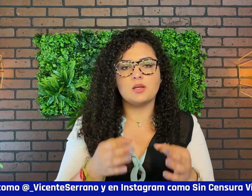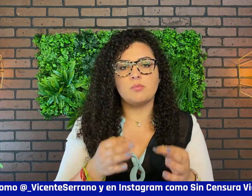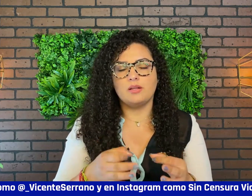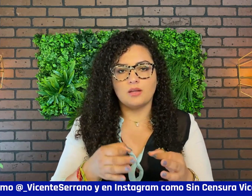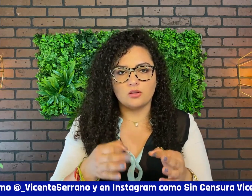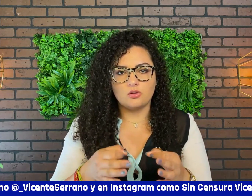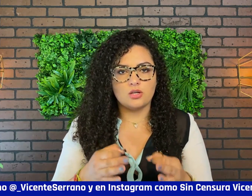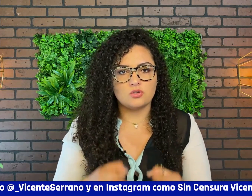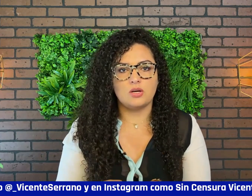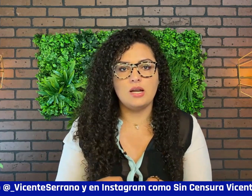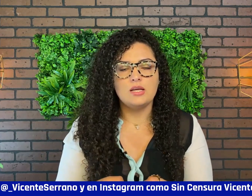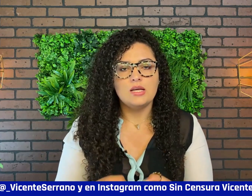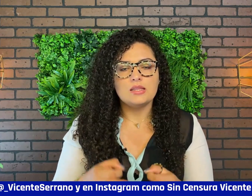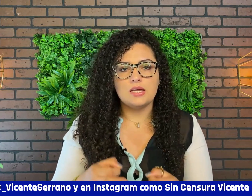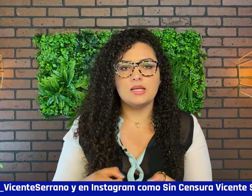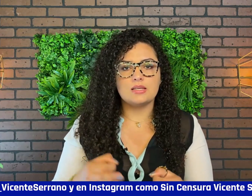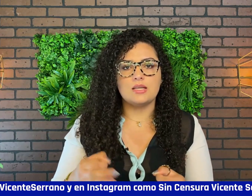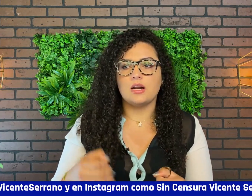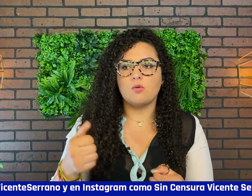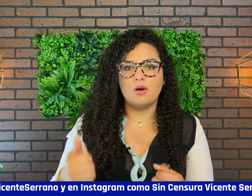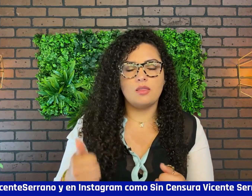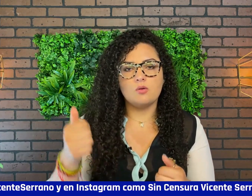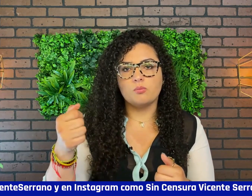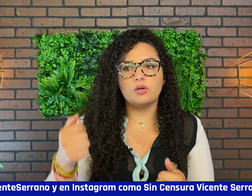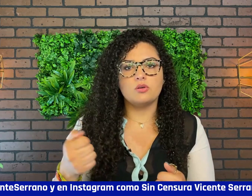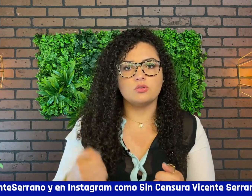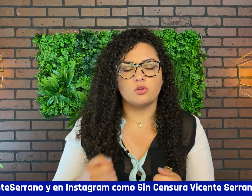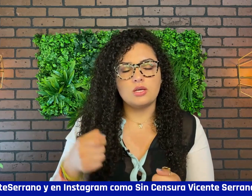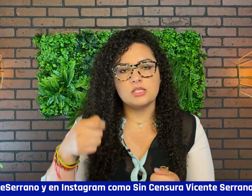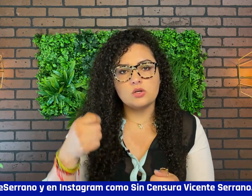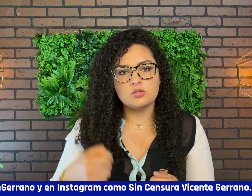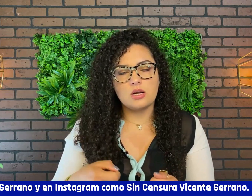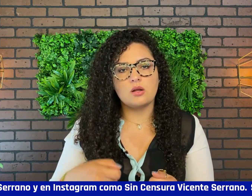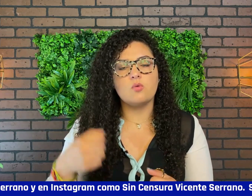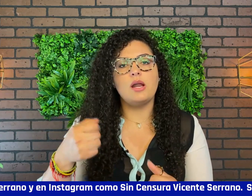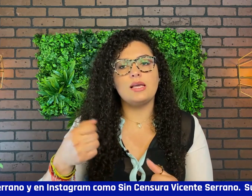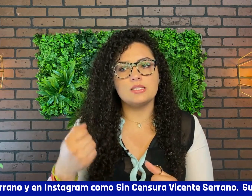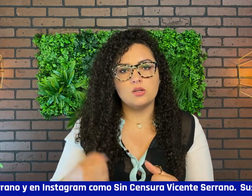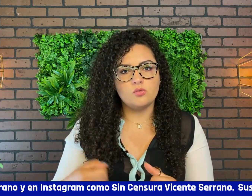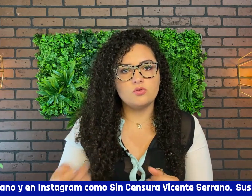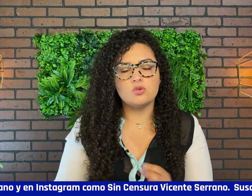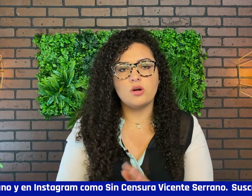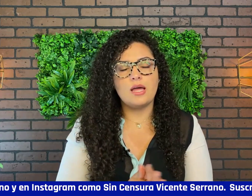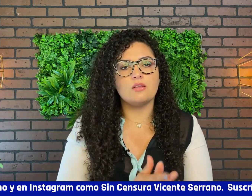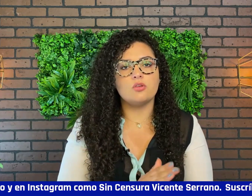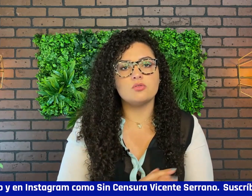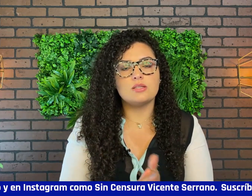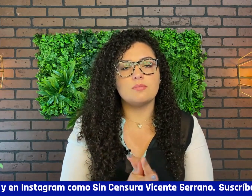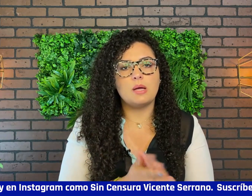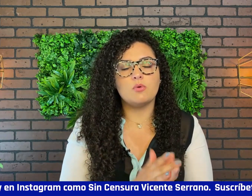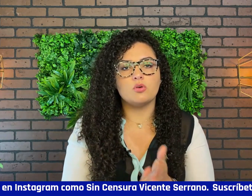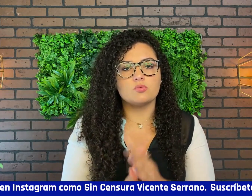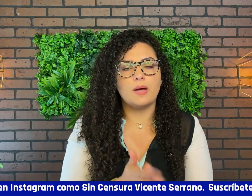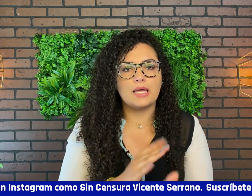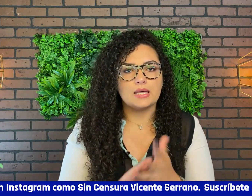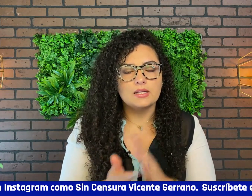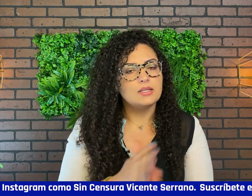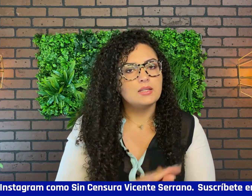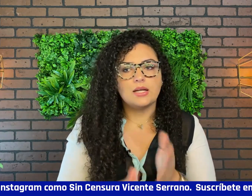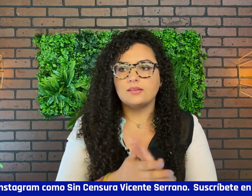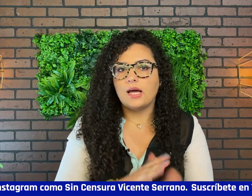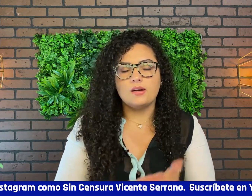empresa que opera en territorio nacional, tiene que estar regulada y cumplir con todo. Y si no se regula y si no funciona, entonces vámonos,